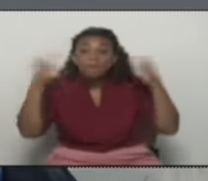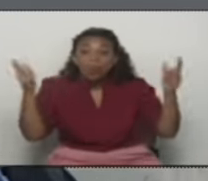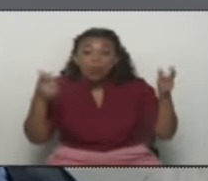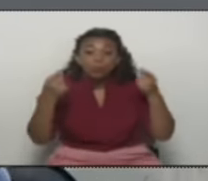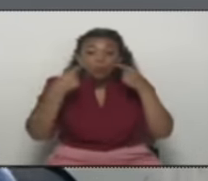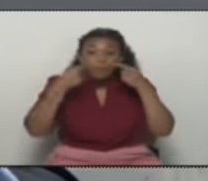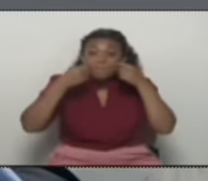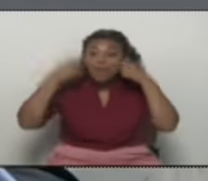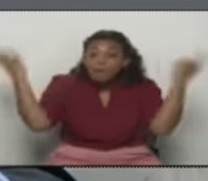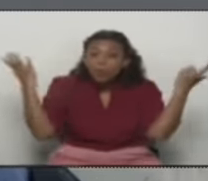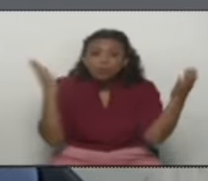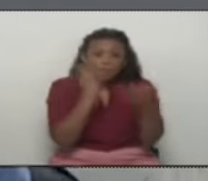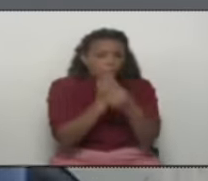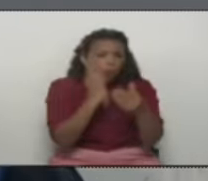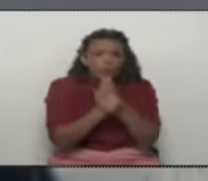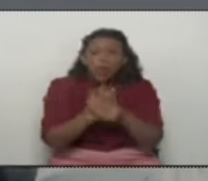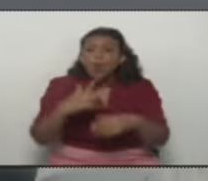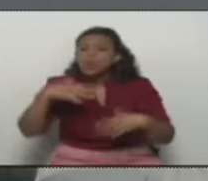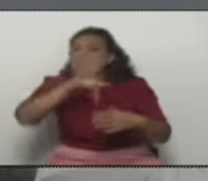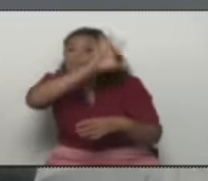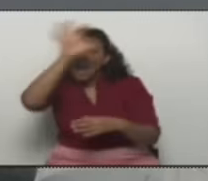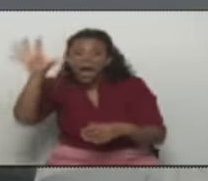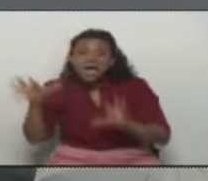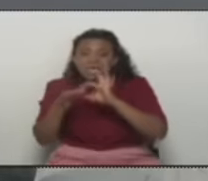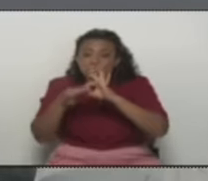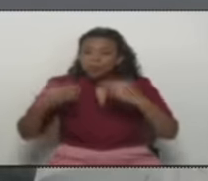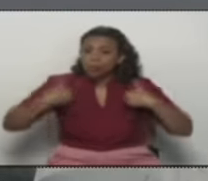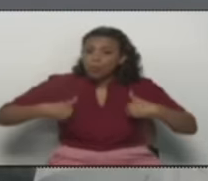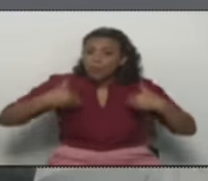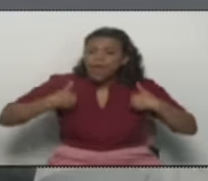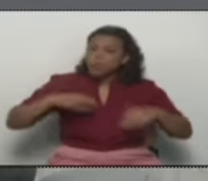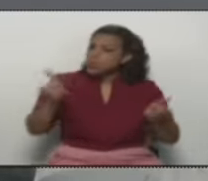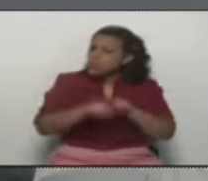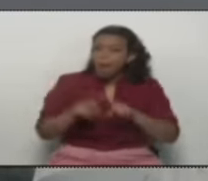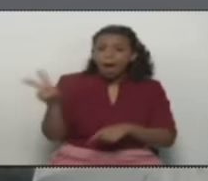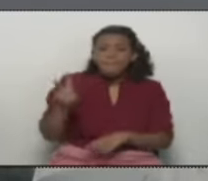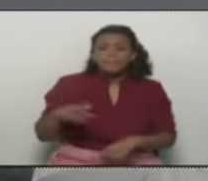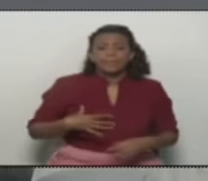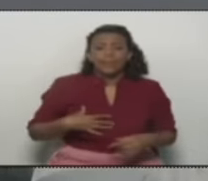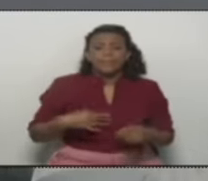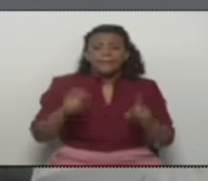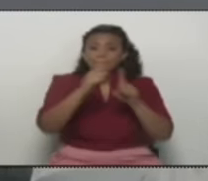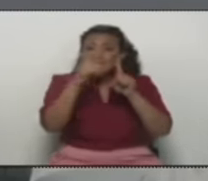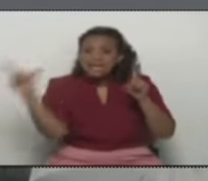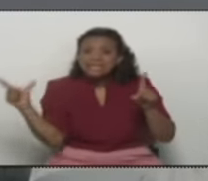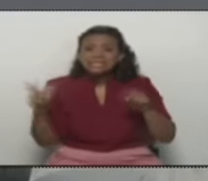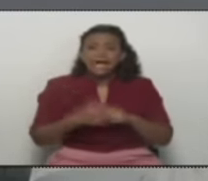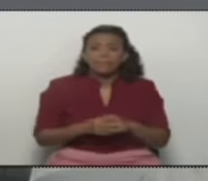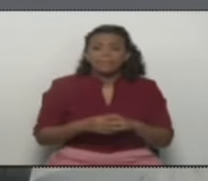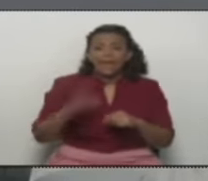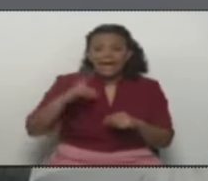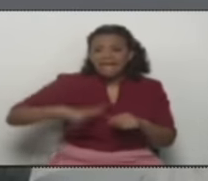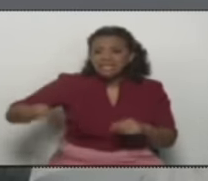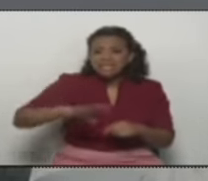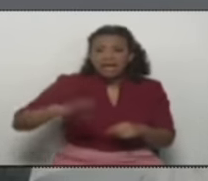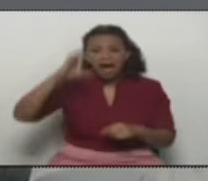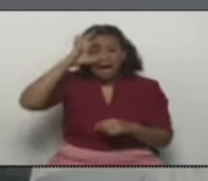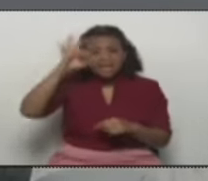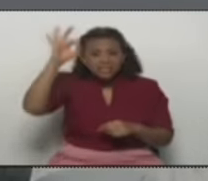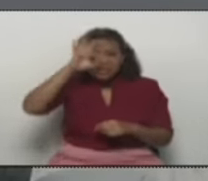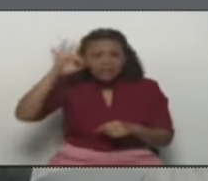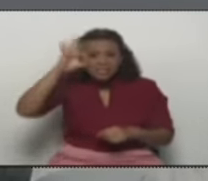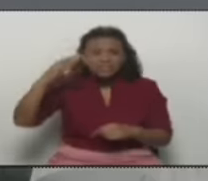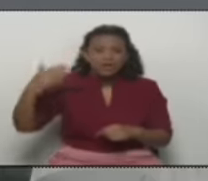aquí para probar que 4 países también sufrieron lo mismo que nosotros. Pakistán, Kazajstán, Azerbaiyán